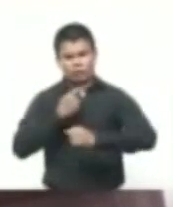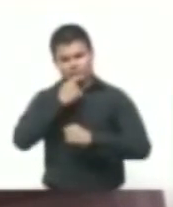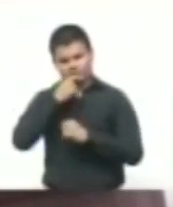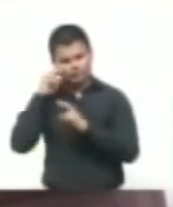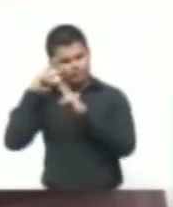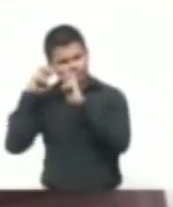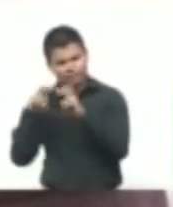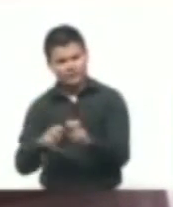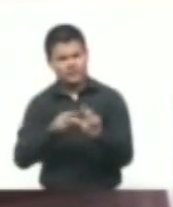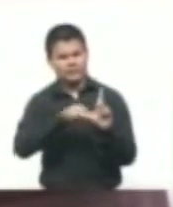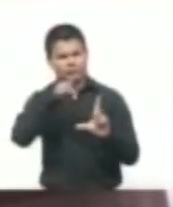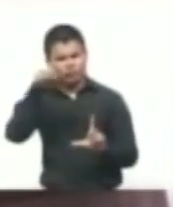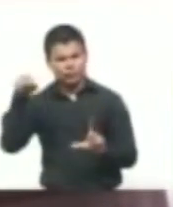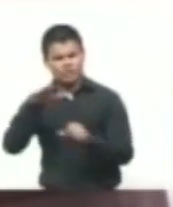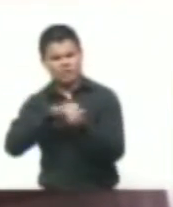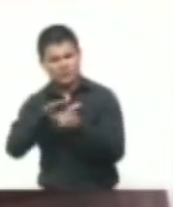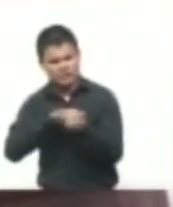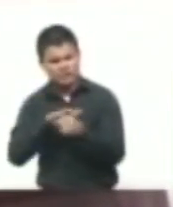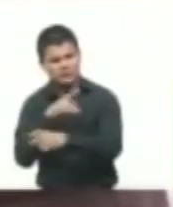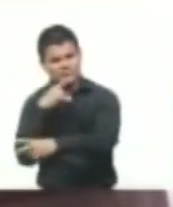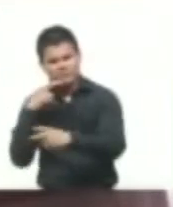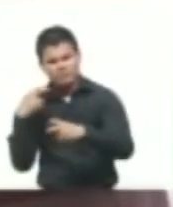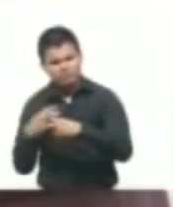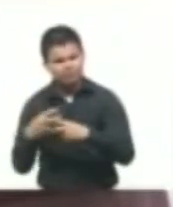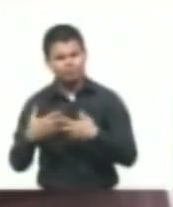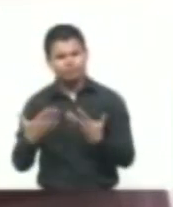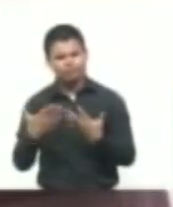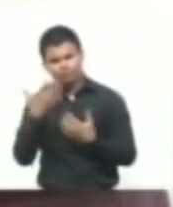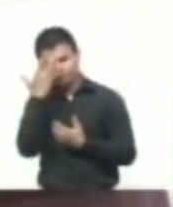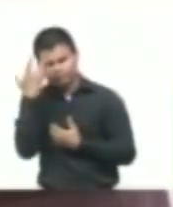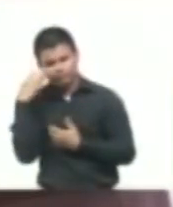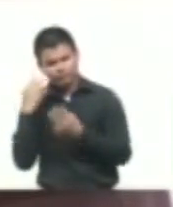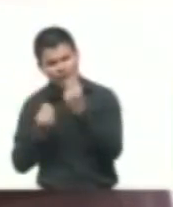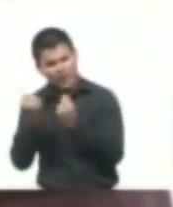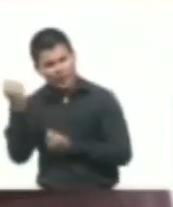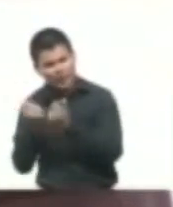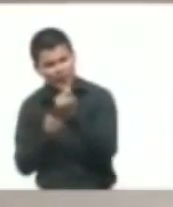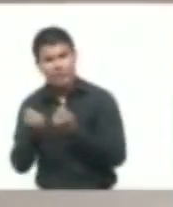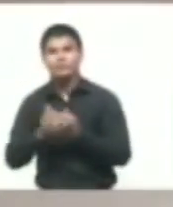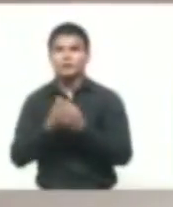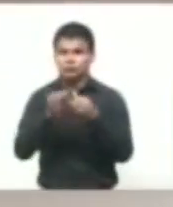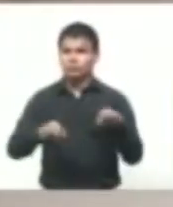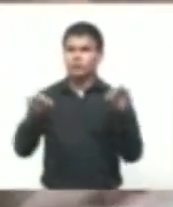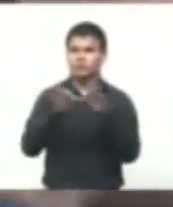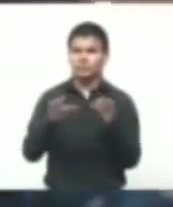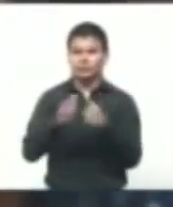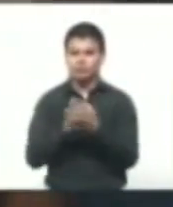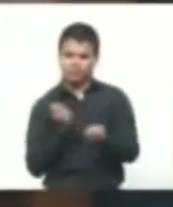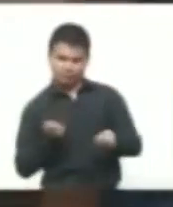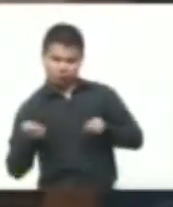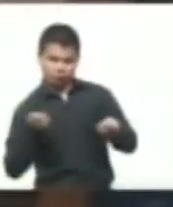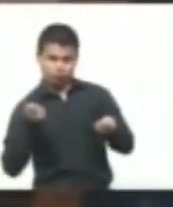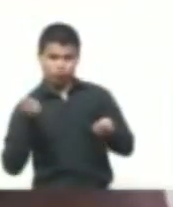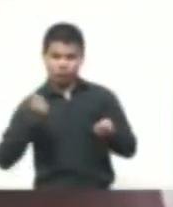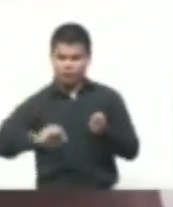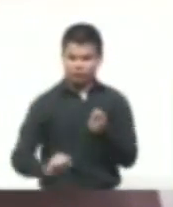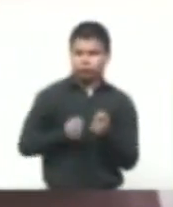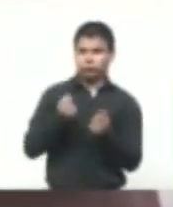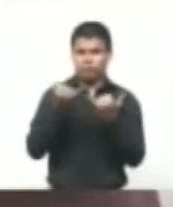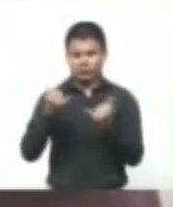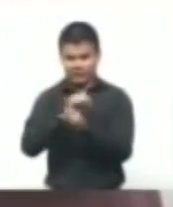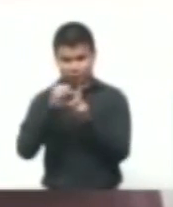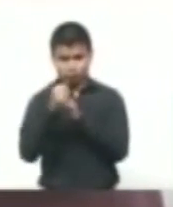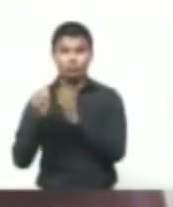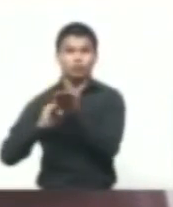delito resulta insuficiente para controlar la delincuencia. Explica que la solución es social. Donde